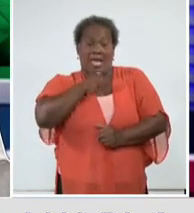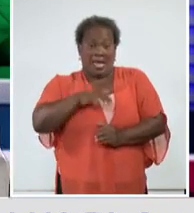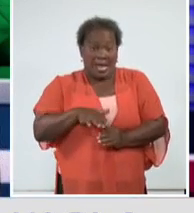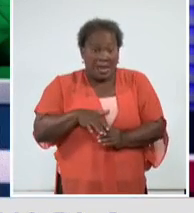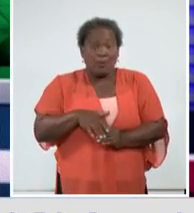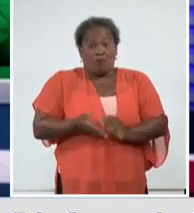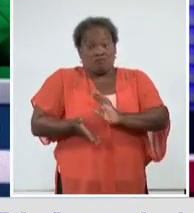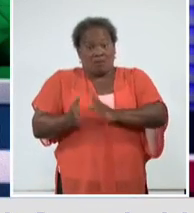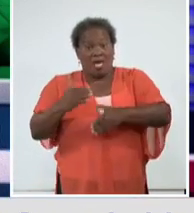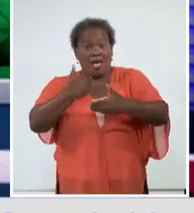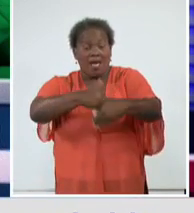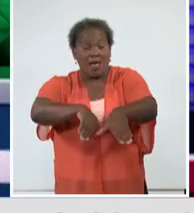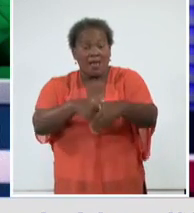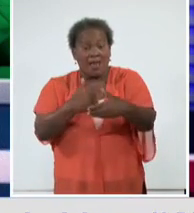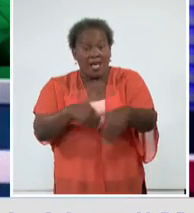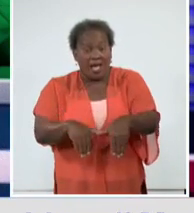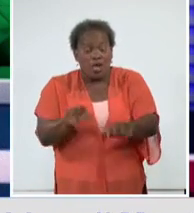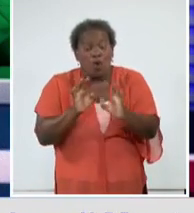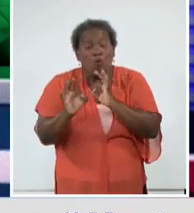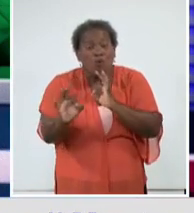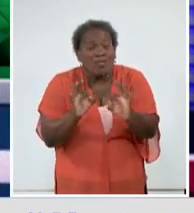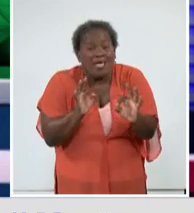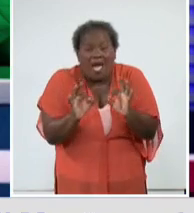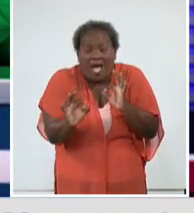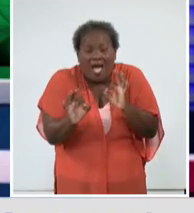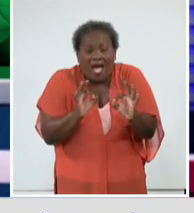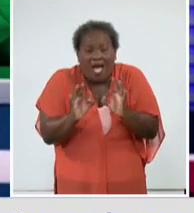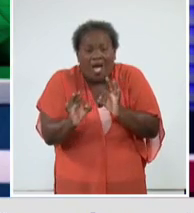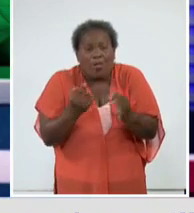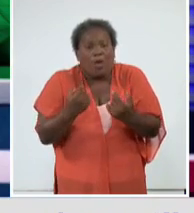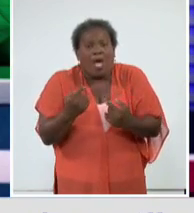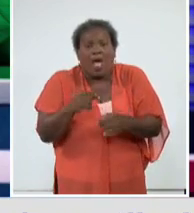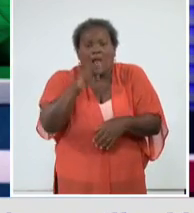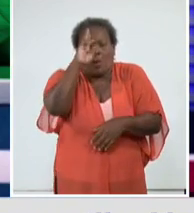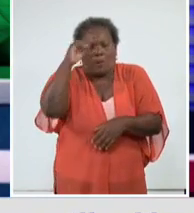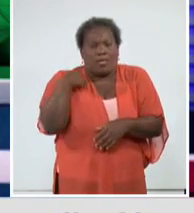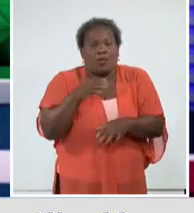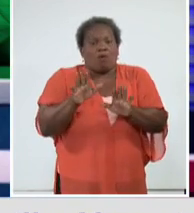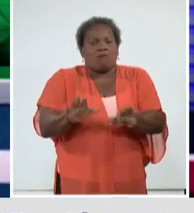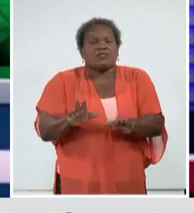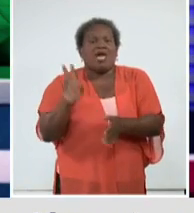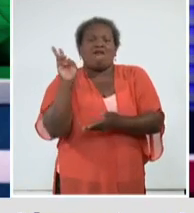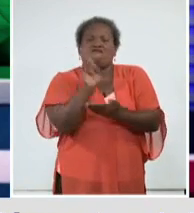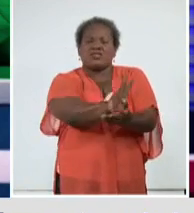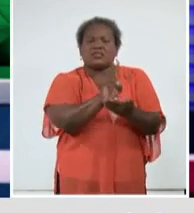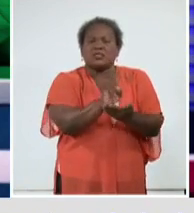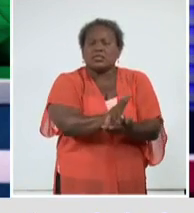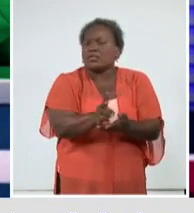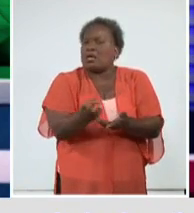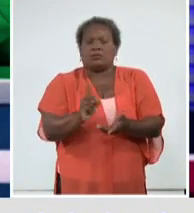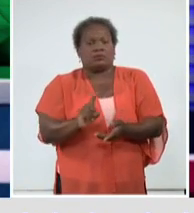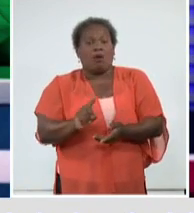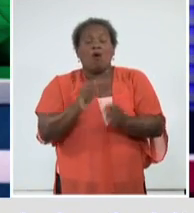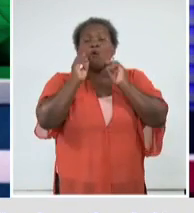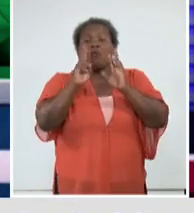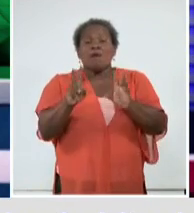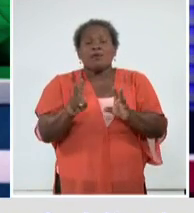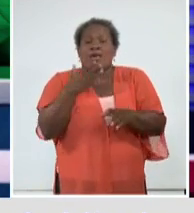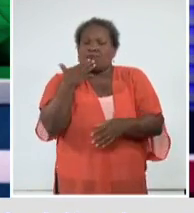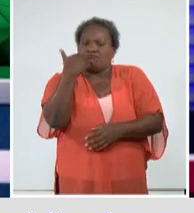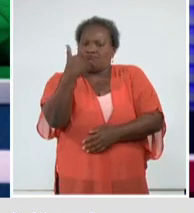medidas de prevención, aún en los niños pequeños, ¿verdad? Evitar las visitas y tratar de tener una vida saludable en medio del